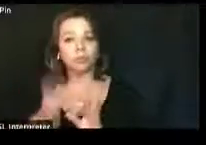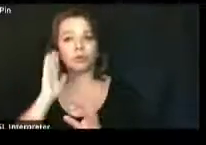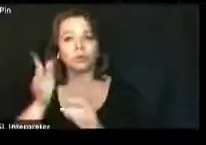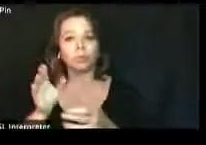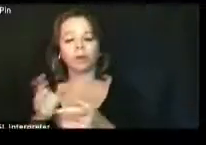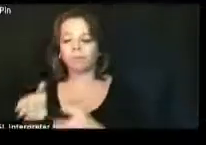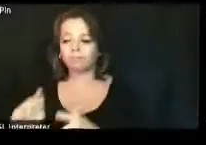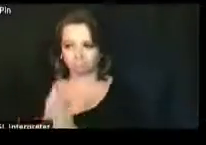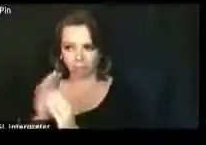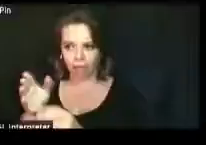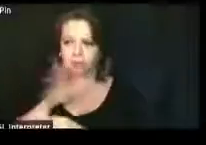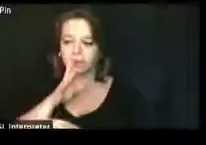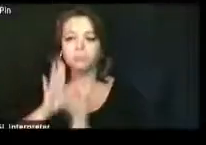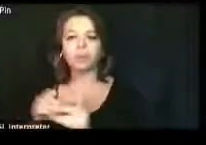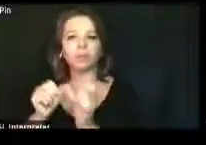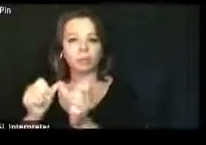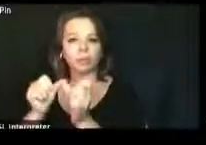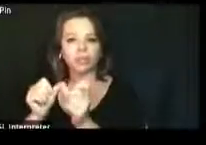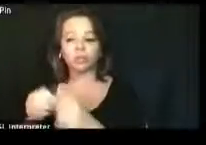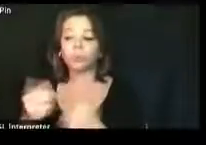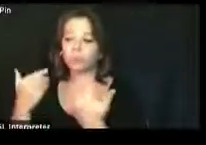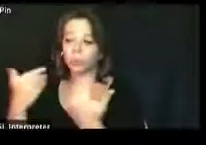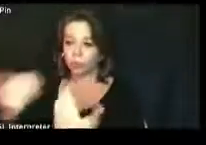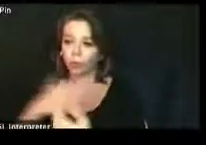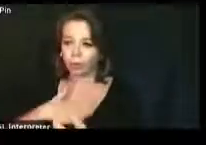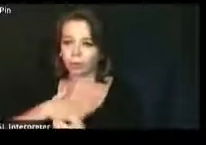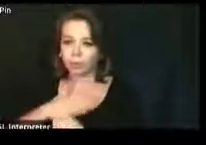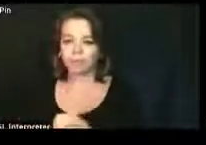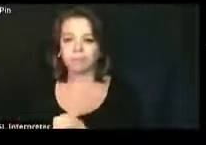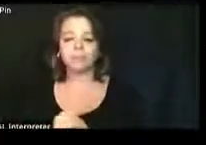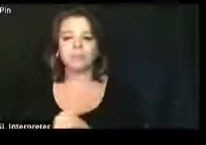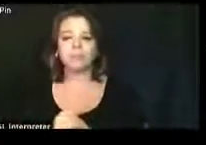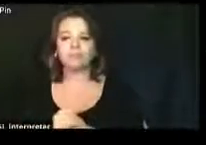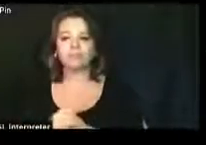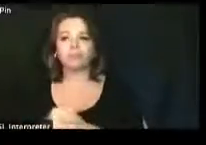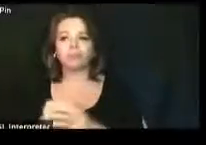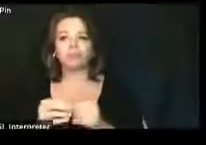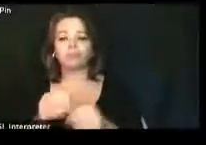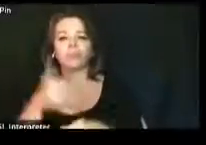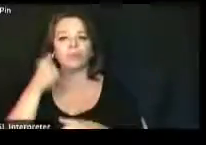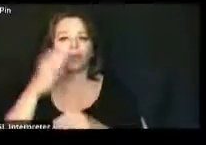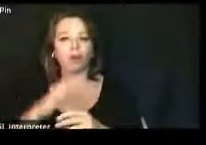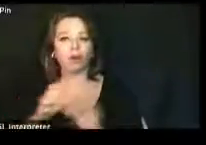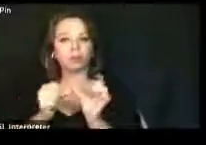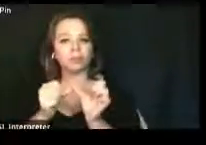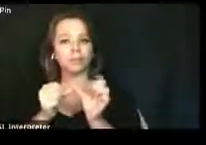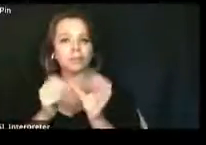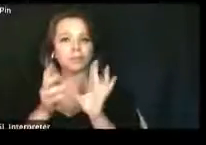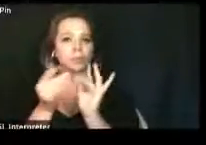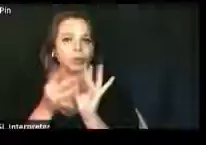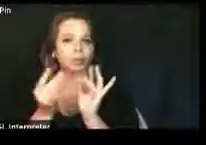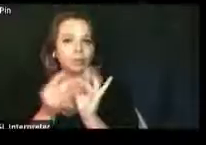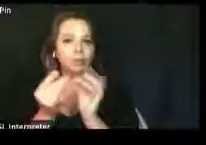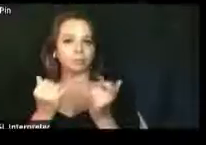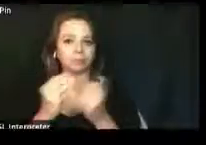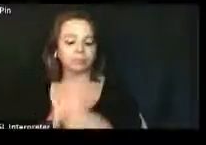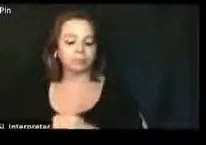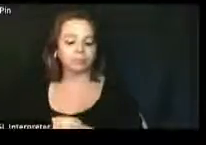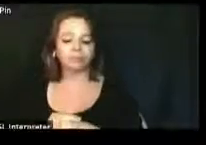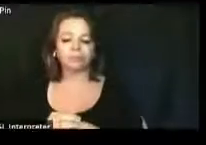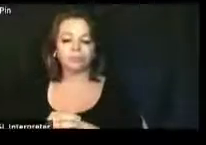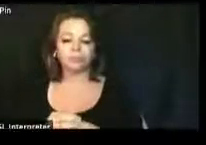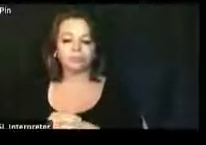continue. Siga, por favor. La mayoría de trabajadores viajan a Santa Clarita y a Los Ángeles para